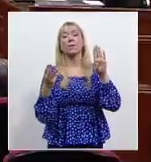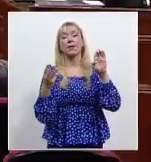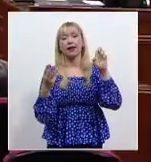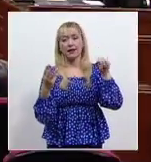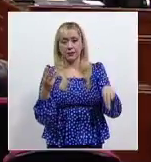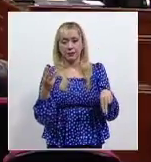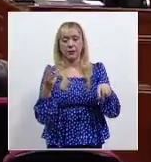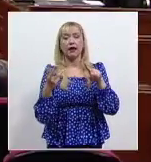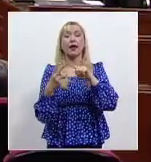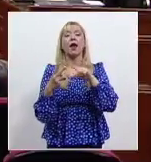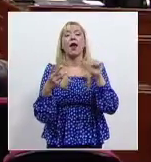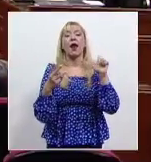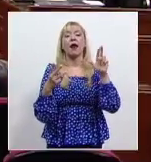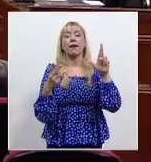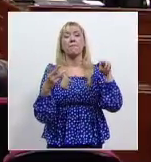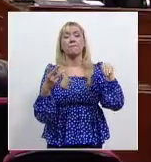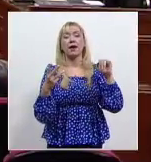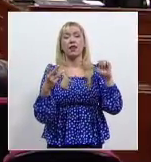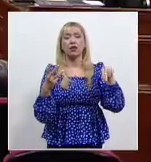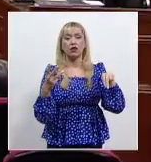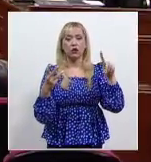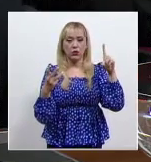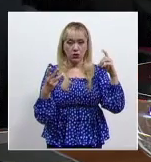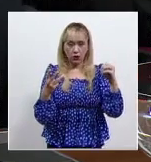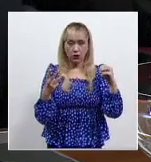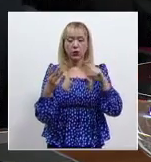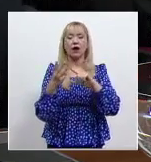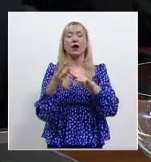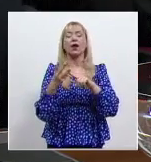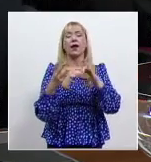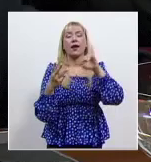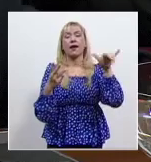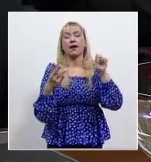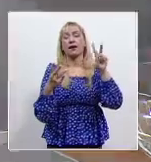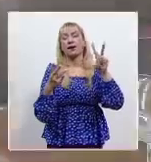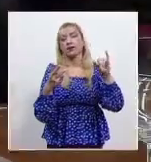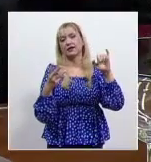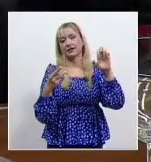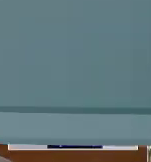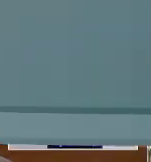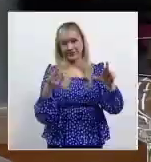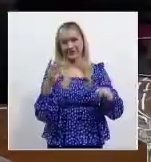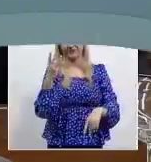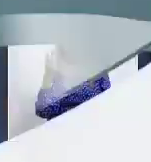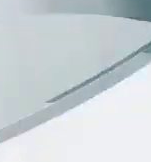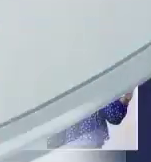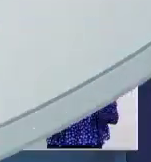Patrón, Armando Ismael Maitret Hernández y Francisco Javier Sandoval López.